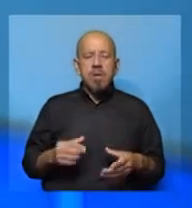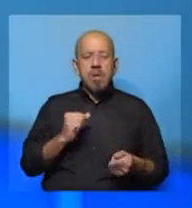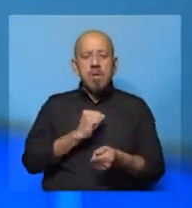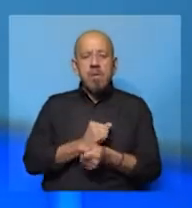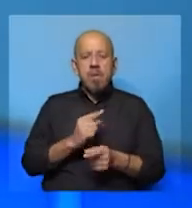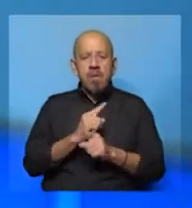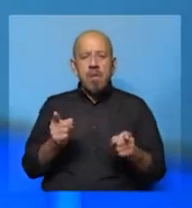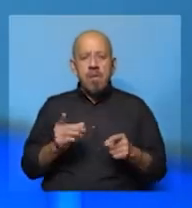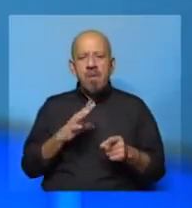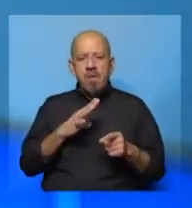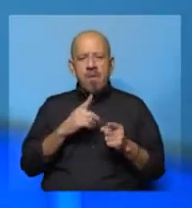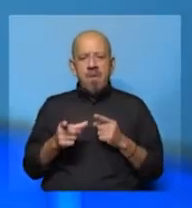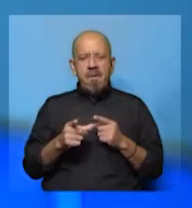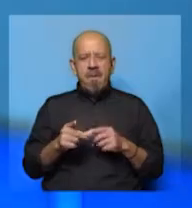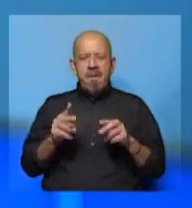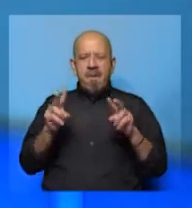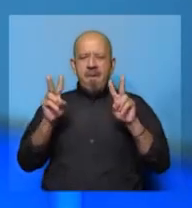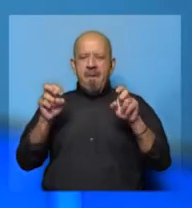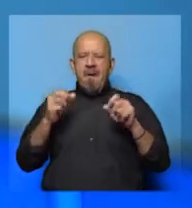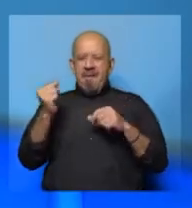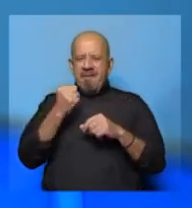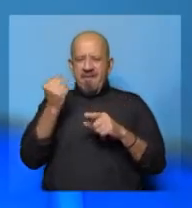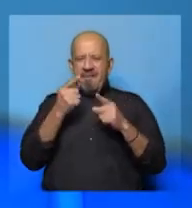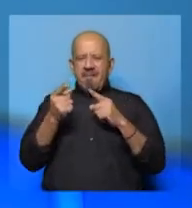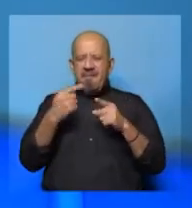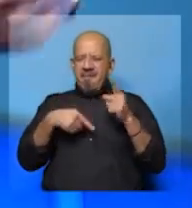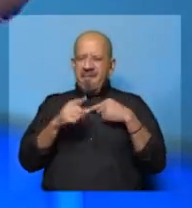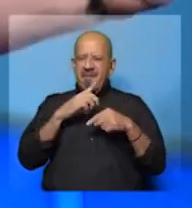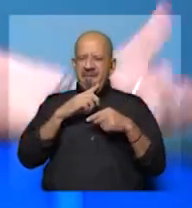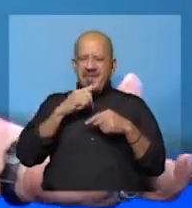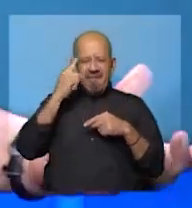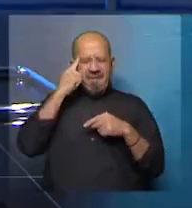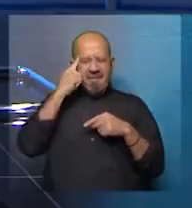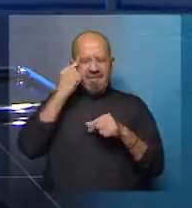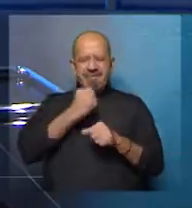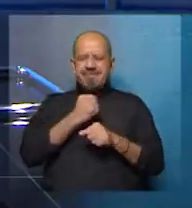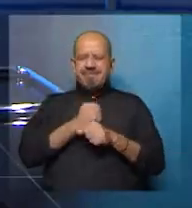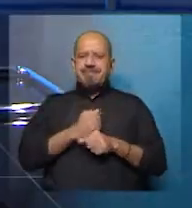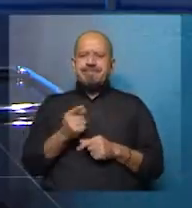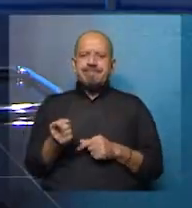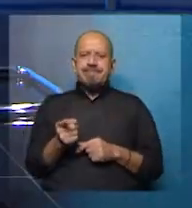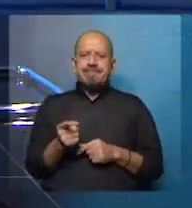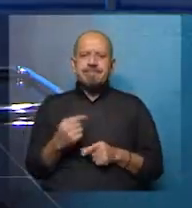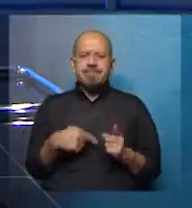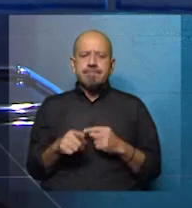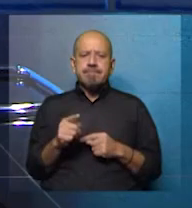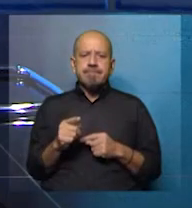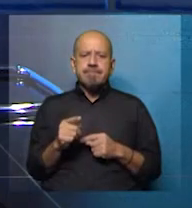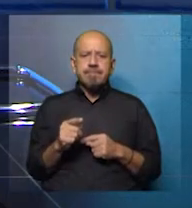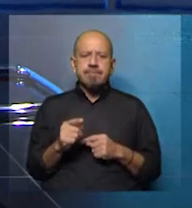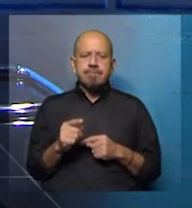y ahí es donde hay un un tema importante entonces vos tenés que trabajar el antes el trabajar el después está